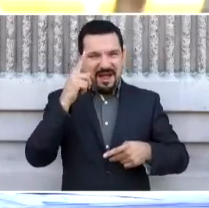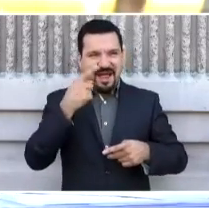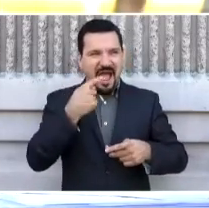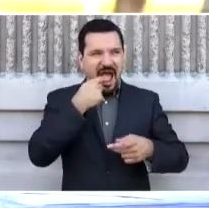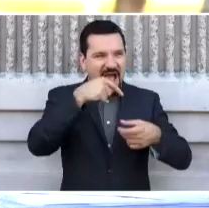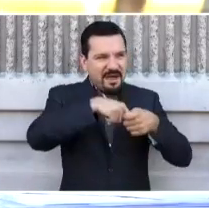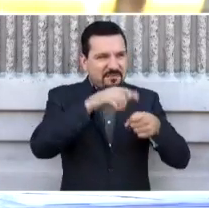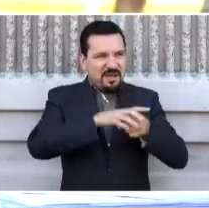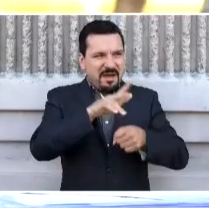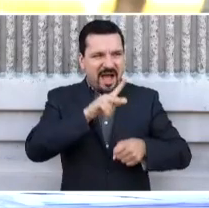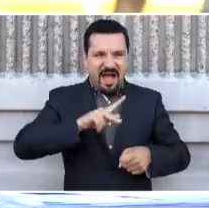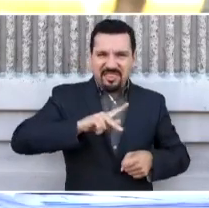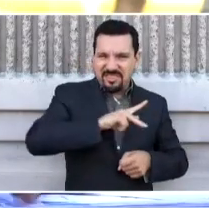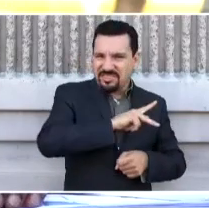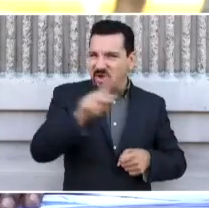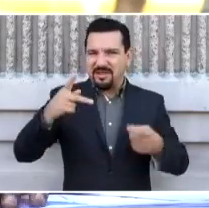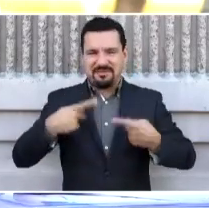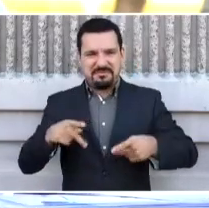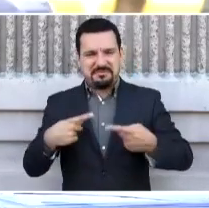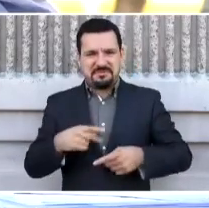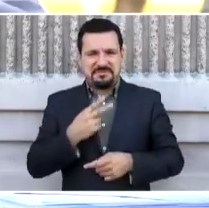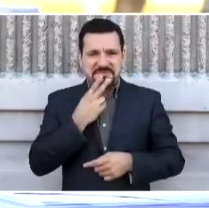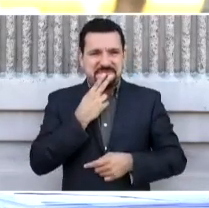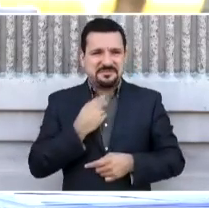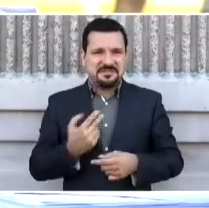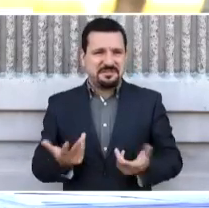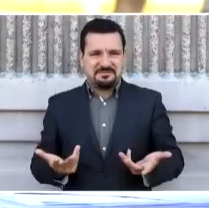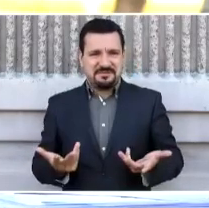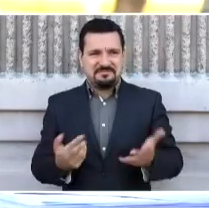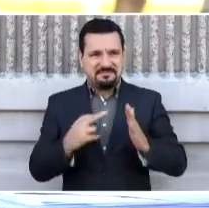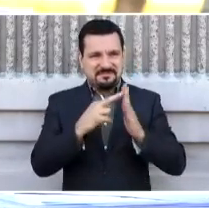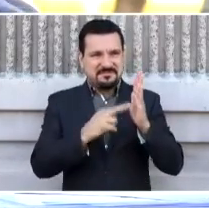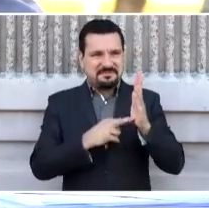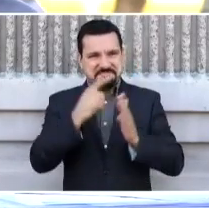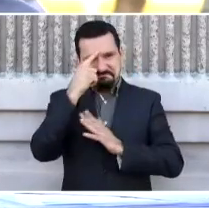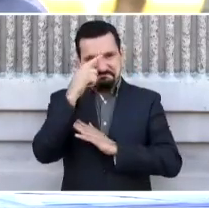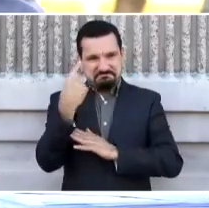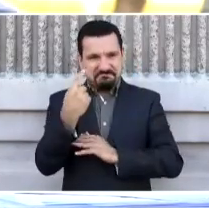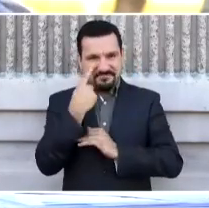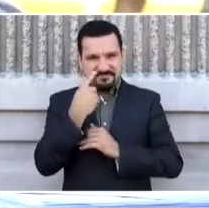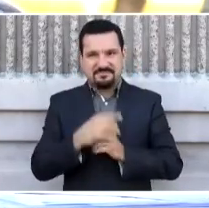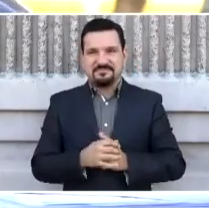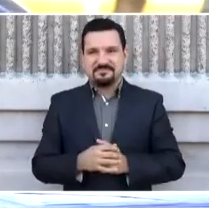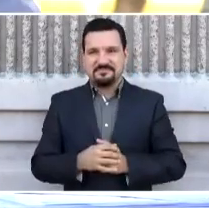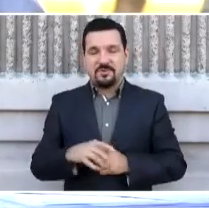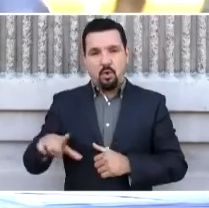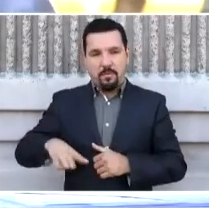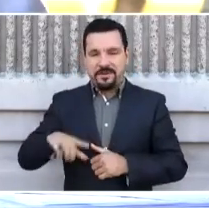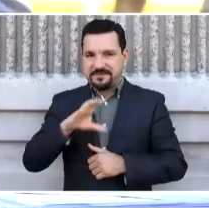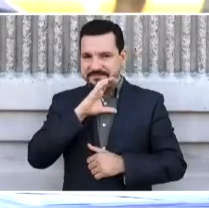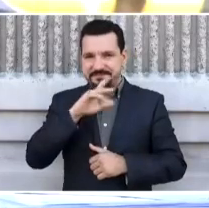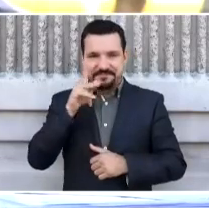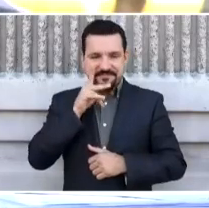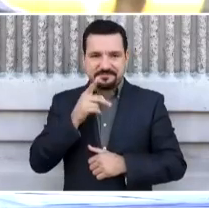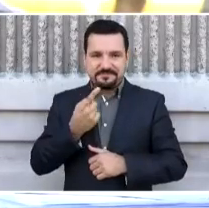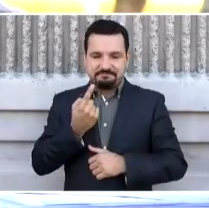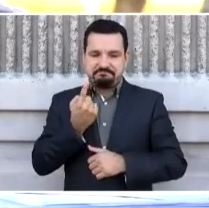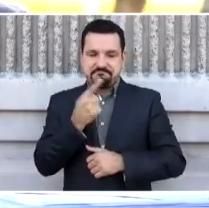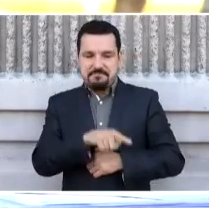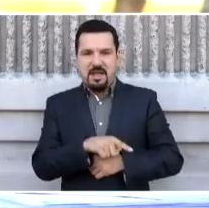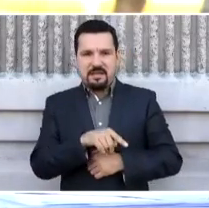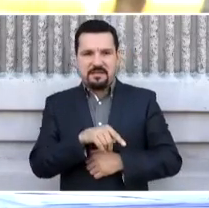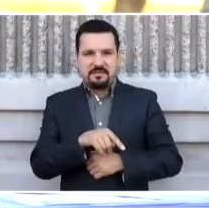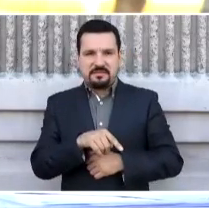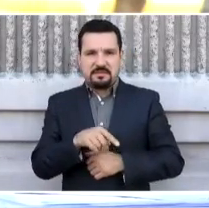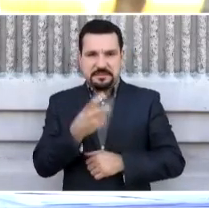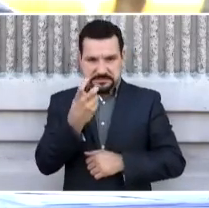la comunidad. Entonces, ¿qué es lo que vamos a hacer? El protocolo es muy simple y la gobernadora instruyó, y